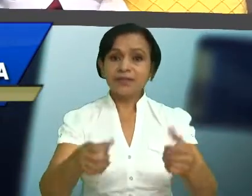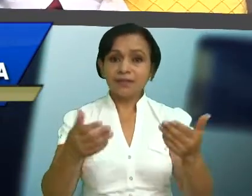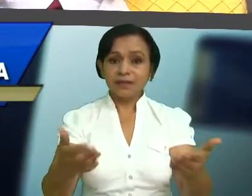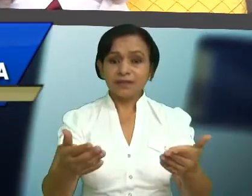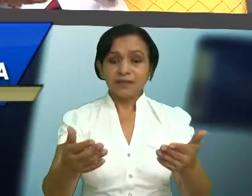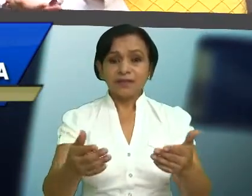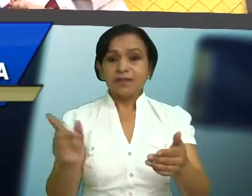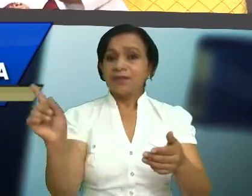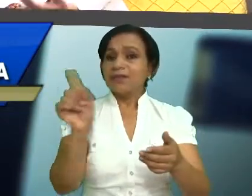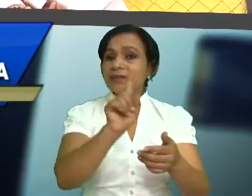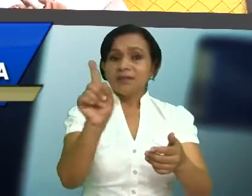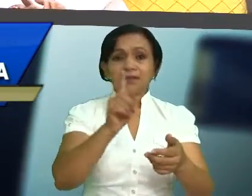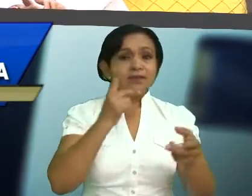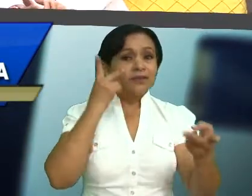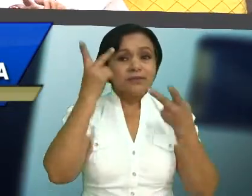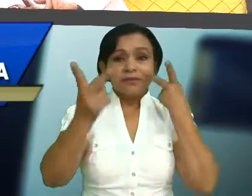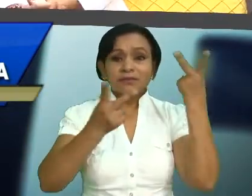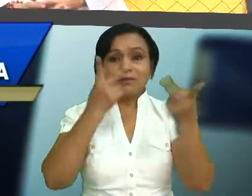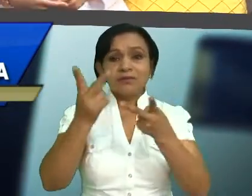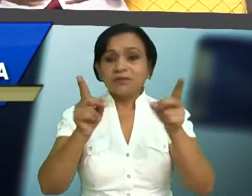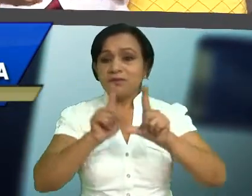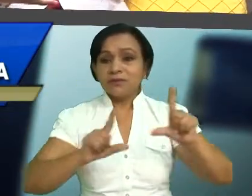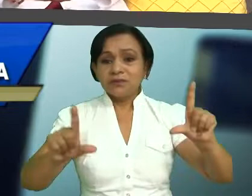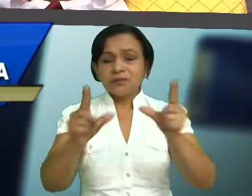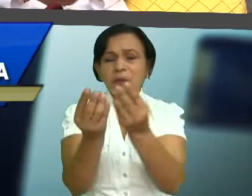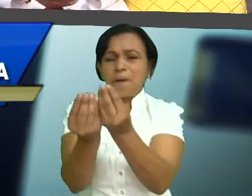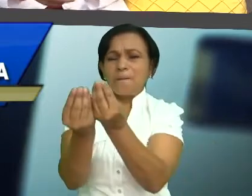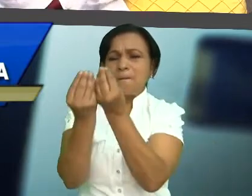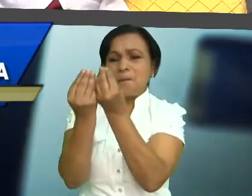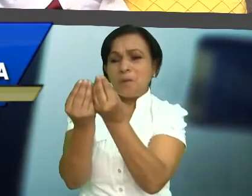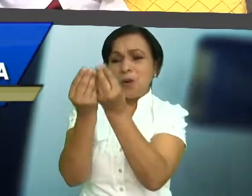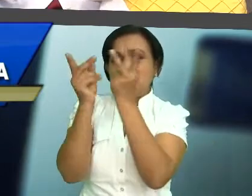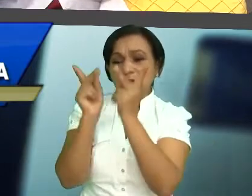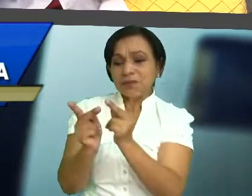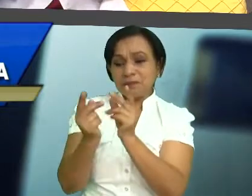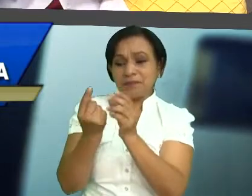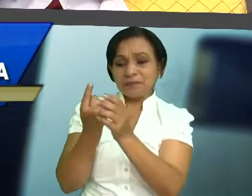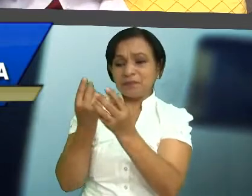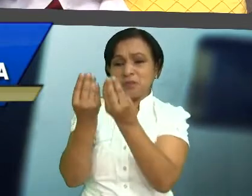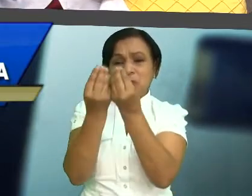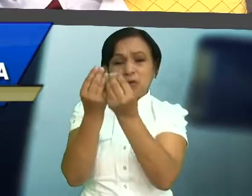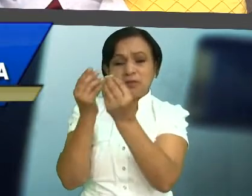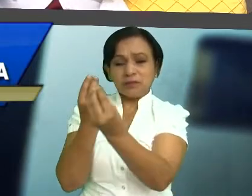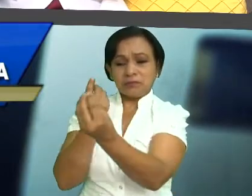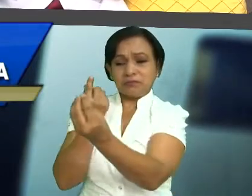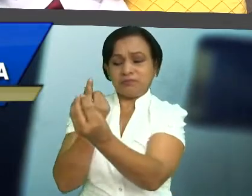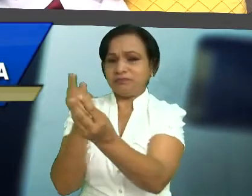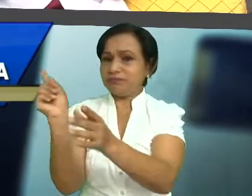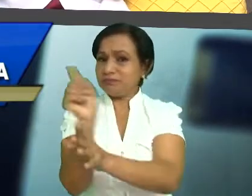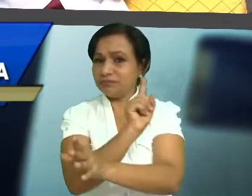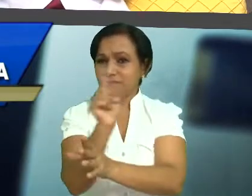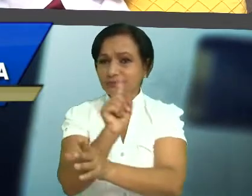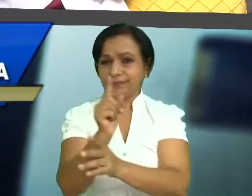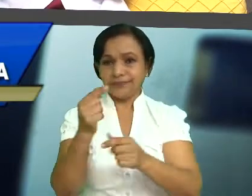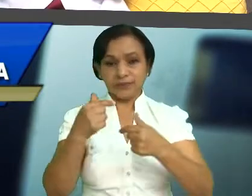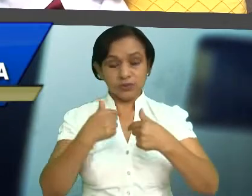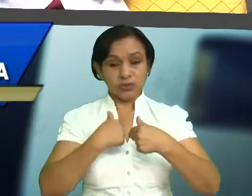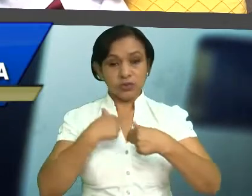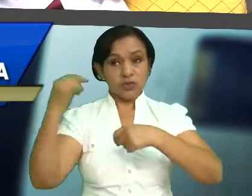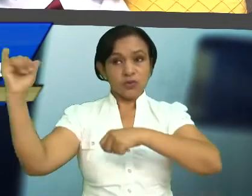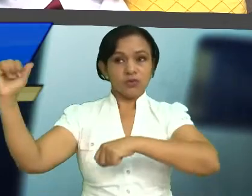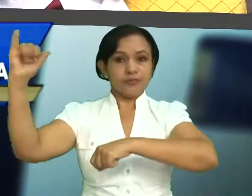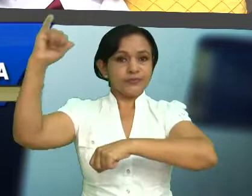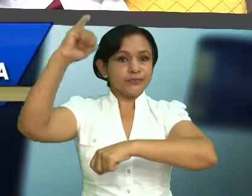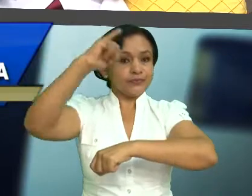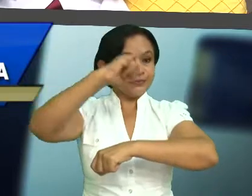a los lugares que están concurridos. Por ejemplo, en este momento, si yo vine de un país que